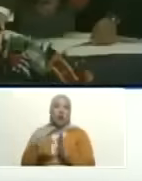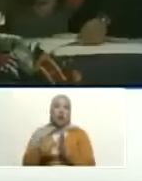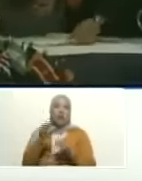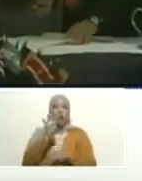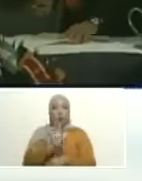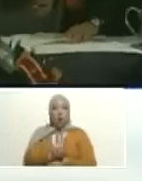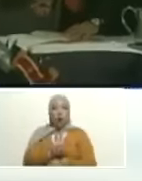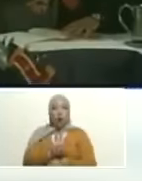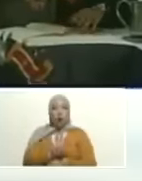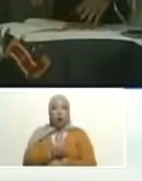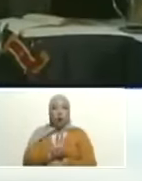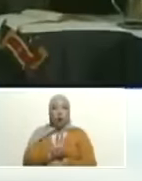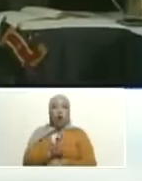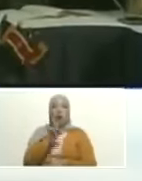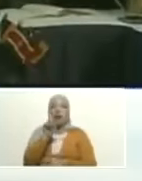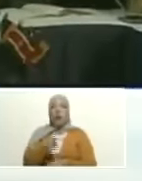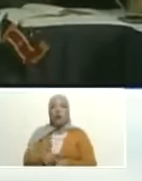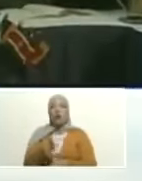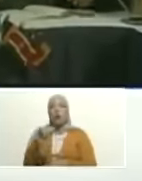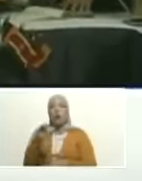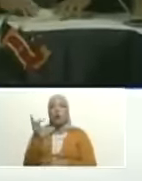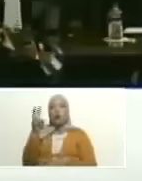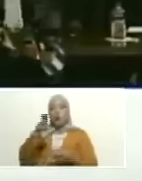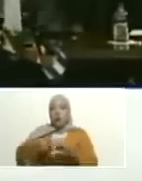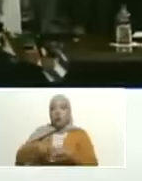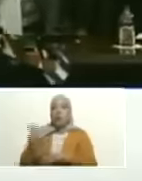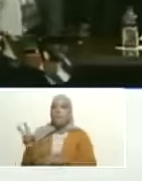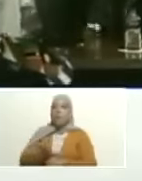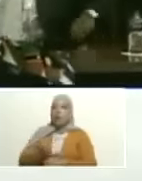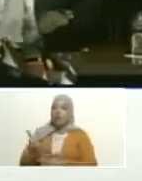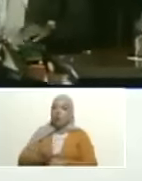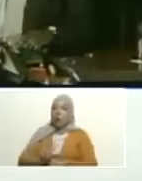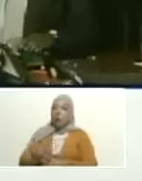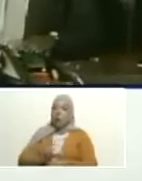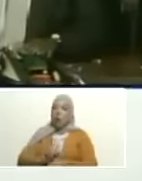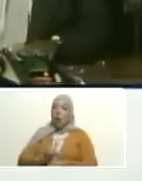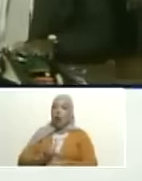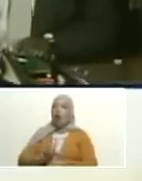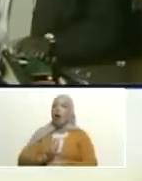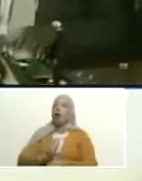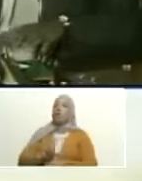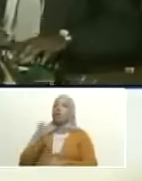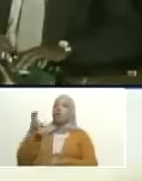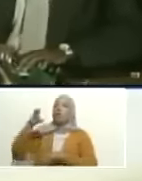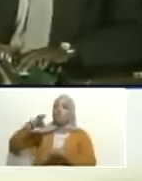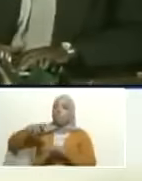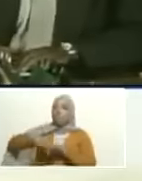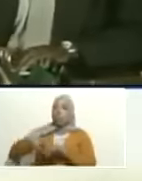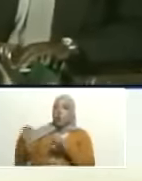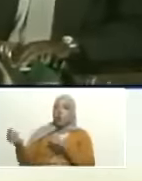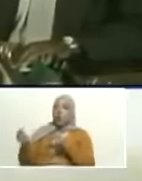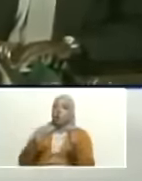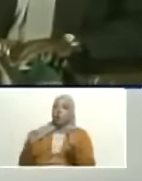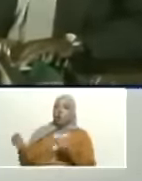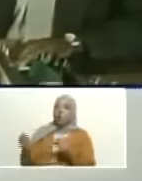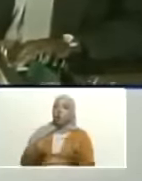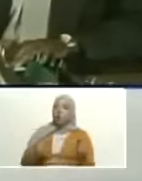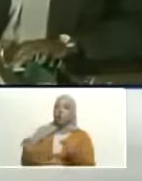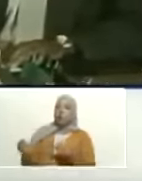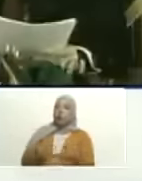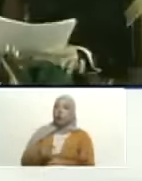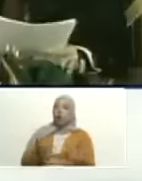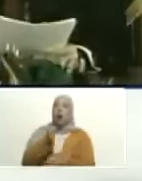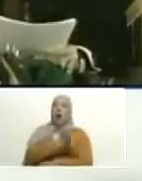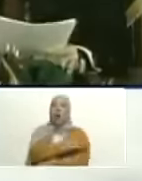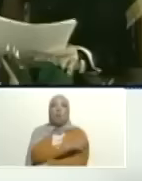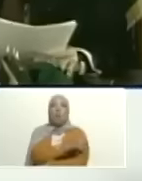Y César Gaviria se instaló en Venezuela. Logramos sentar en la mesa de negociaciones a esa